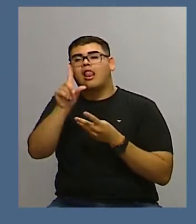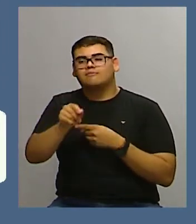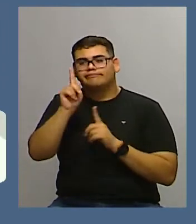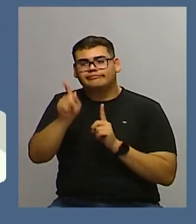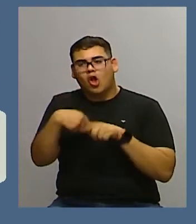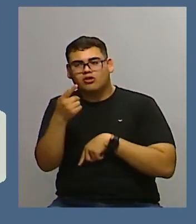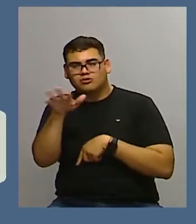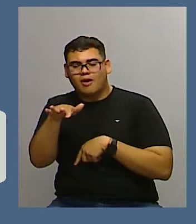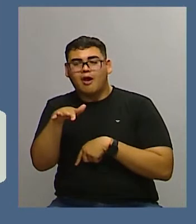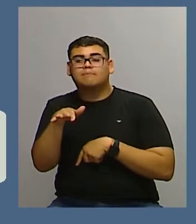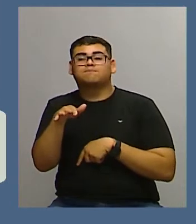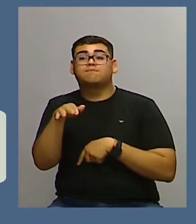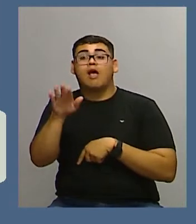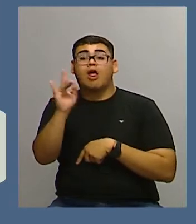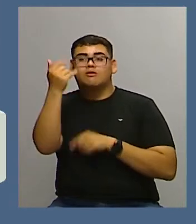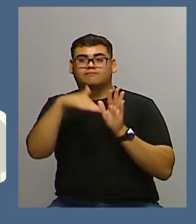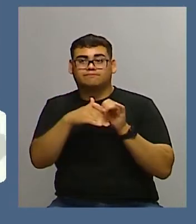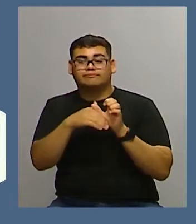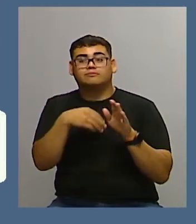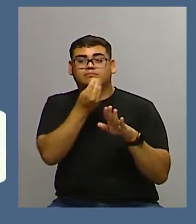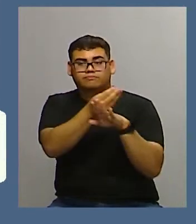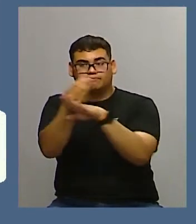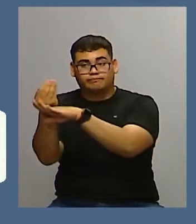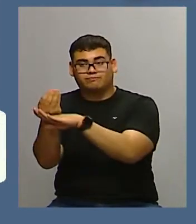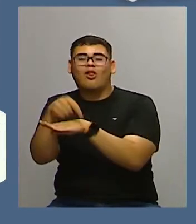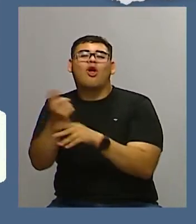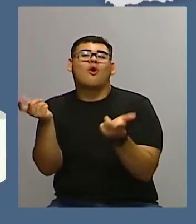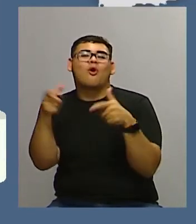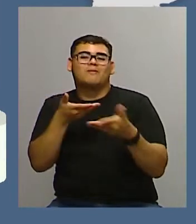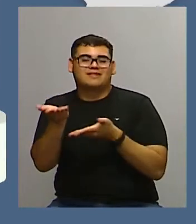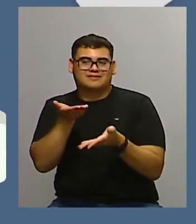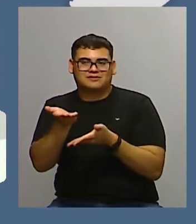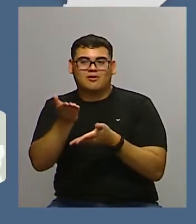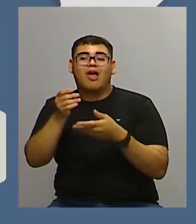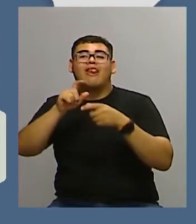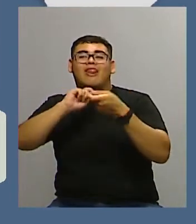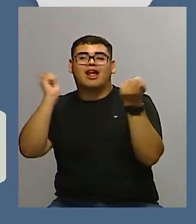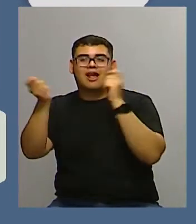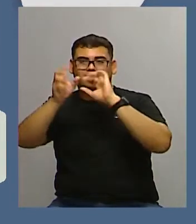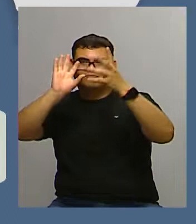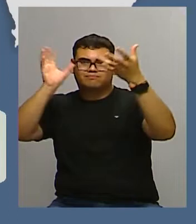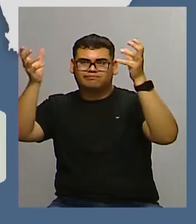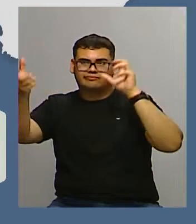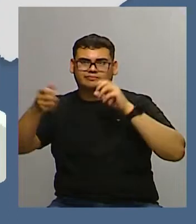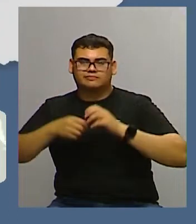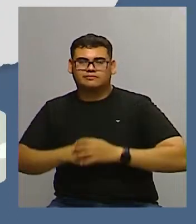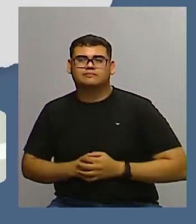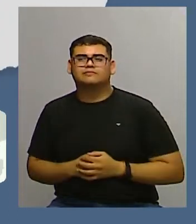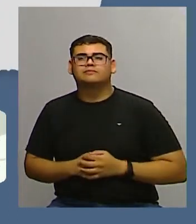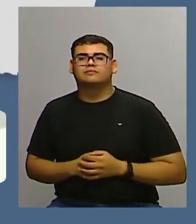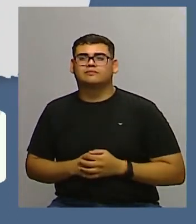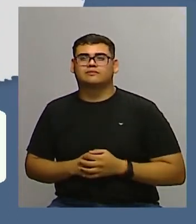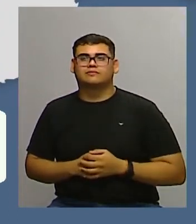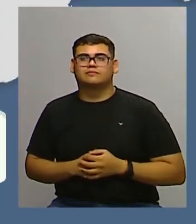comité asesor de cambio climático, y donde se ha avanzado mucho a nivel de documentos. Yo debo decir que nuestro país, a pesar del